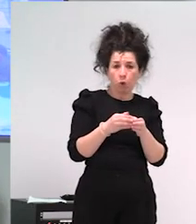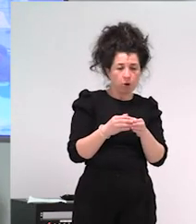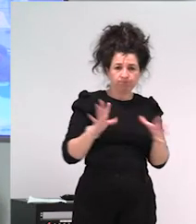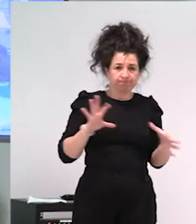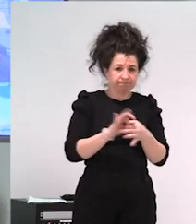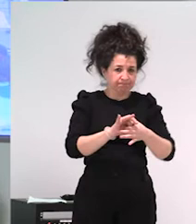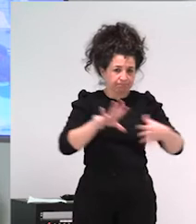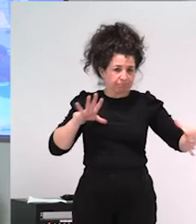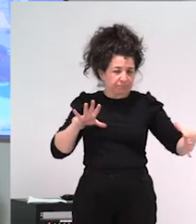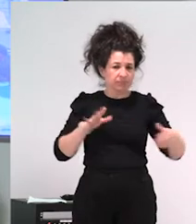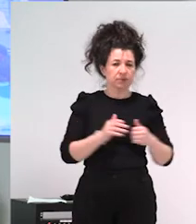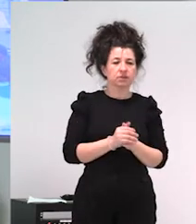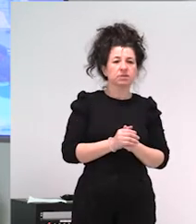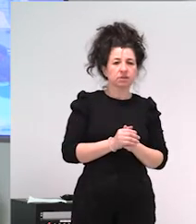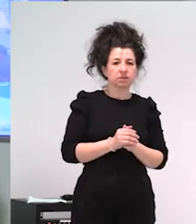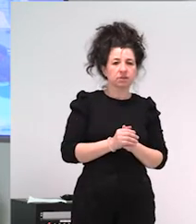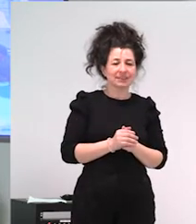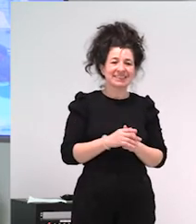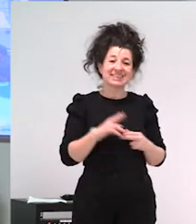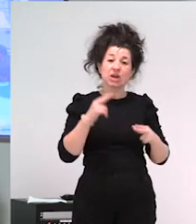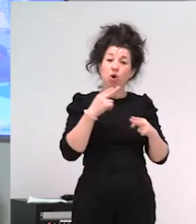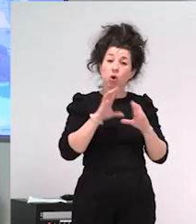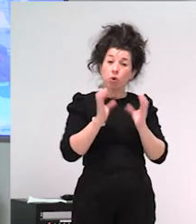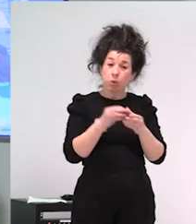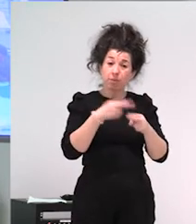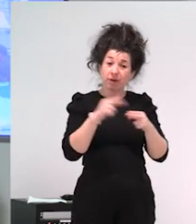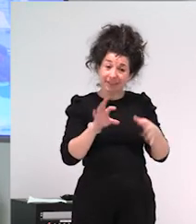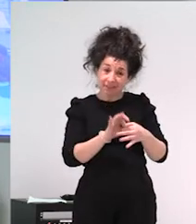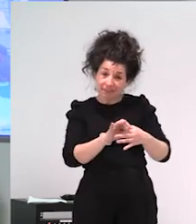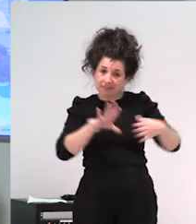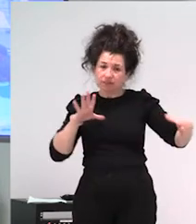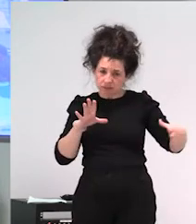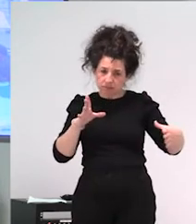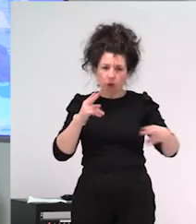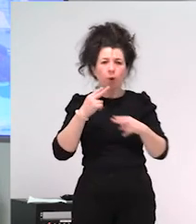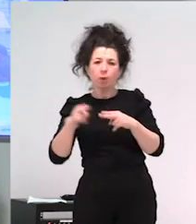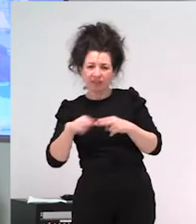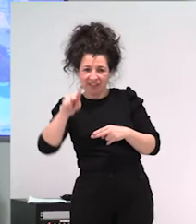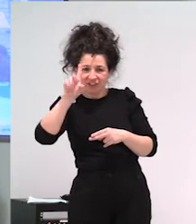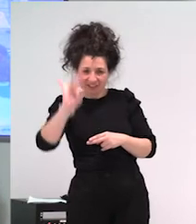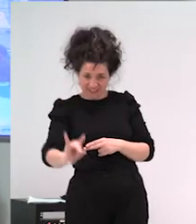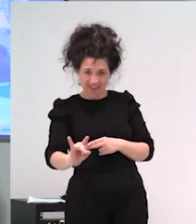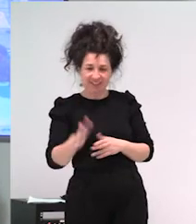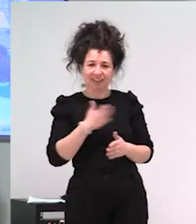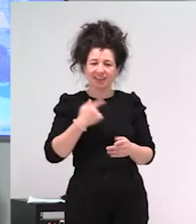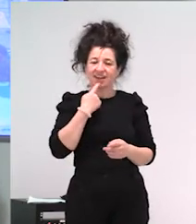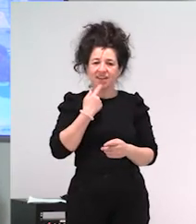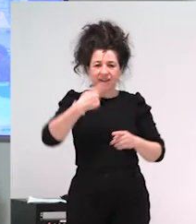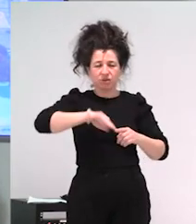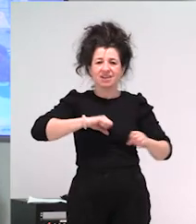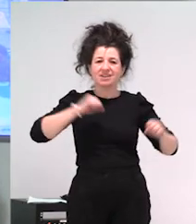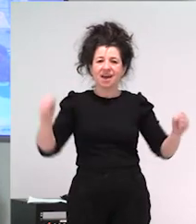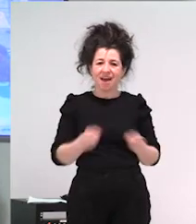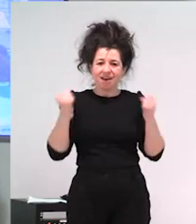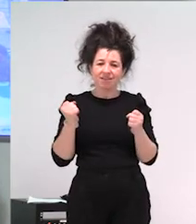es importante entender que es apartidista pero no apolítico. Es decir, hacemos política diariamente con nuestras acciones, pero esto